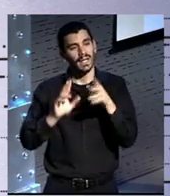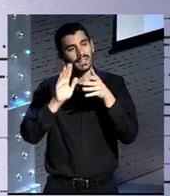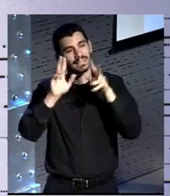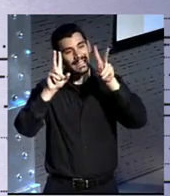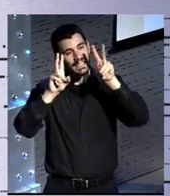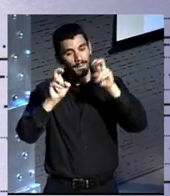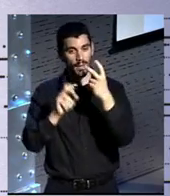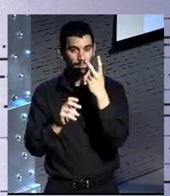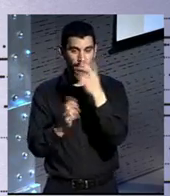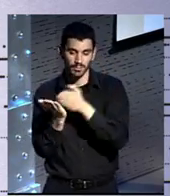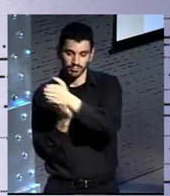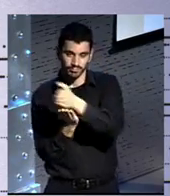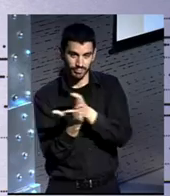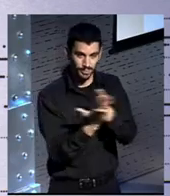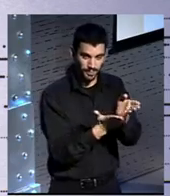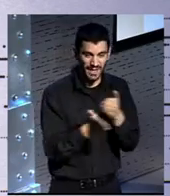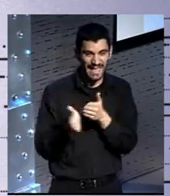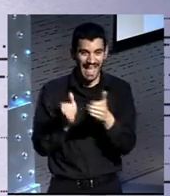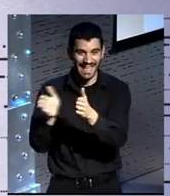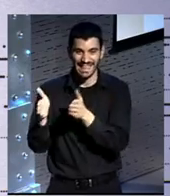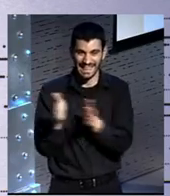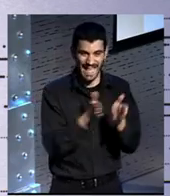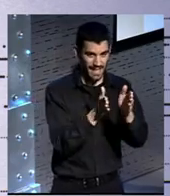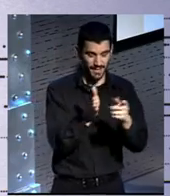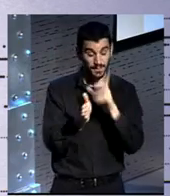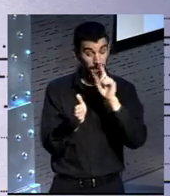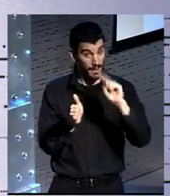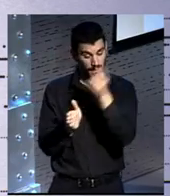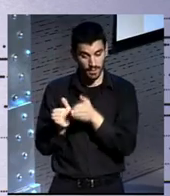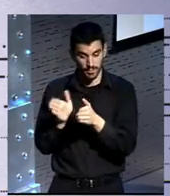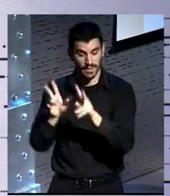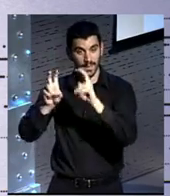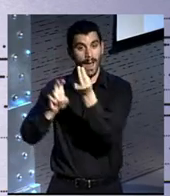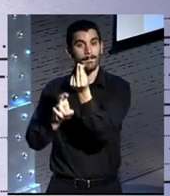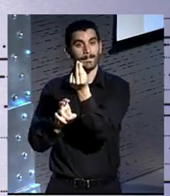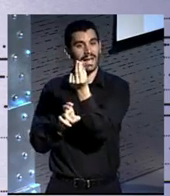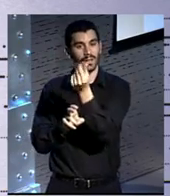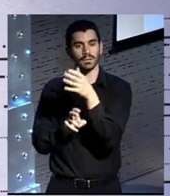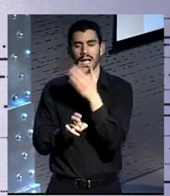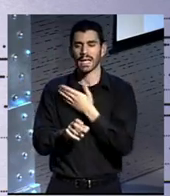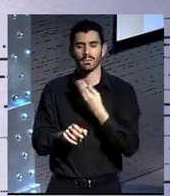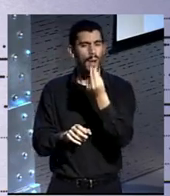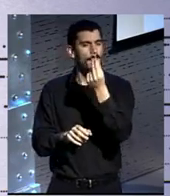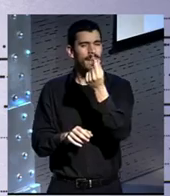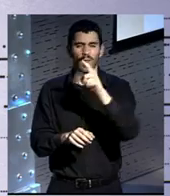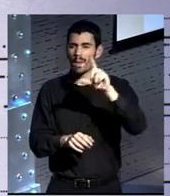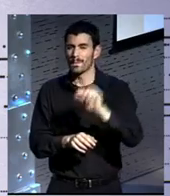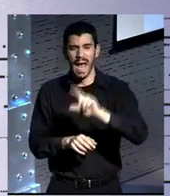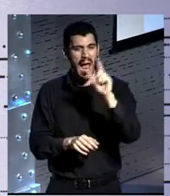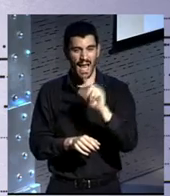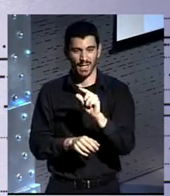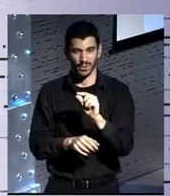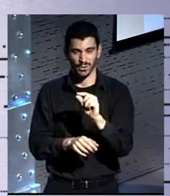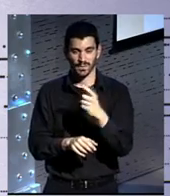estamos dispuestos a pagar por las cosas. Y el precio cada vez tiende más a 0. No queremos pagar por cosas que no tengan